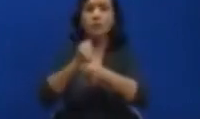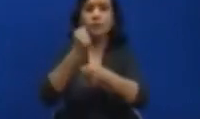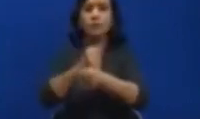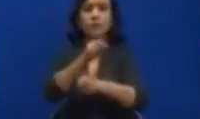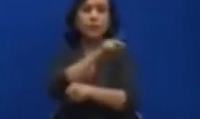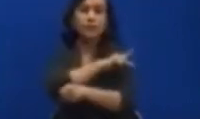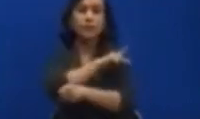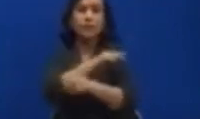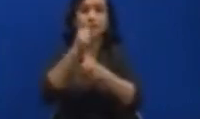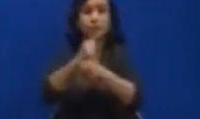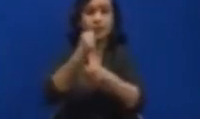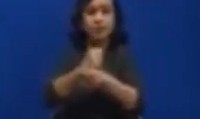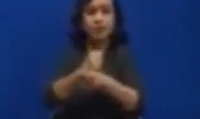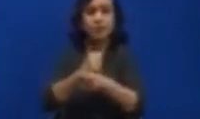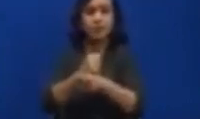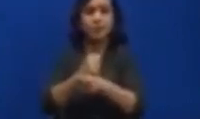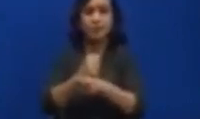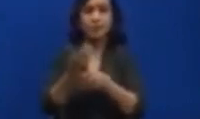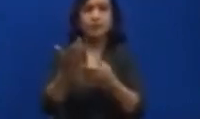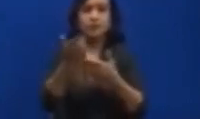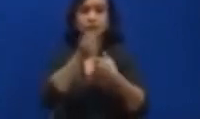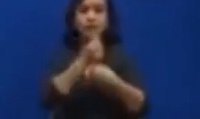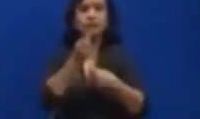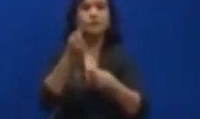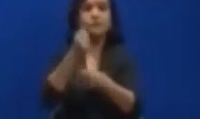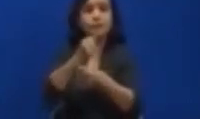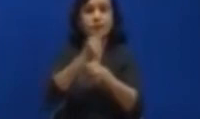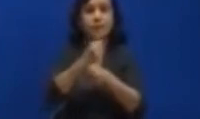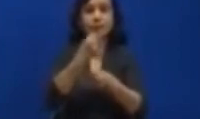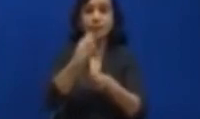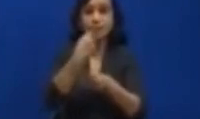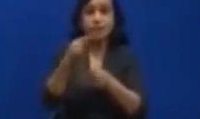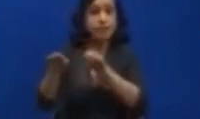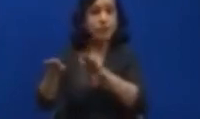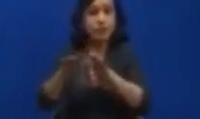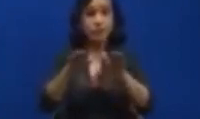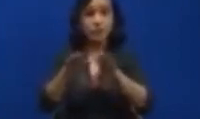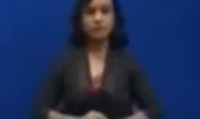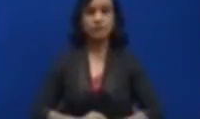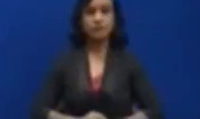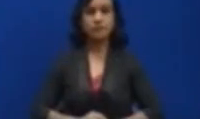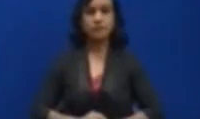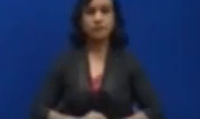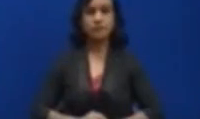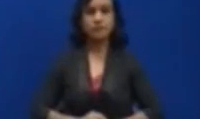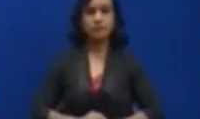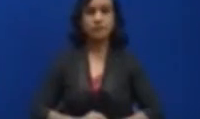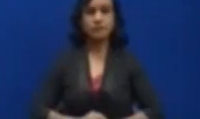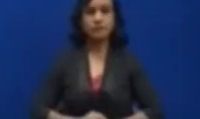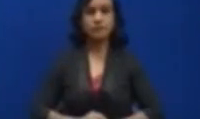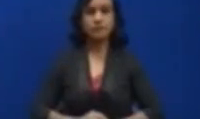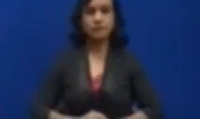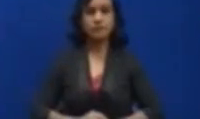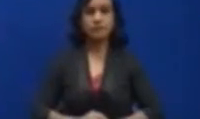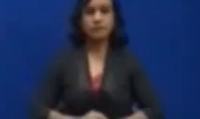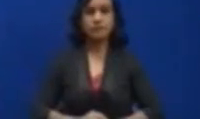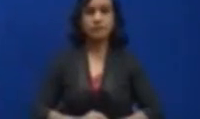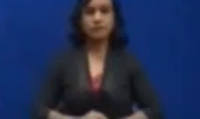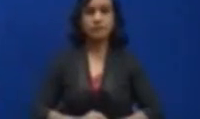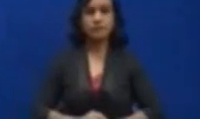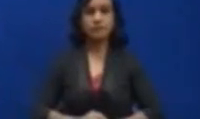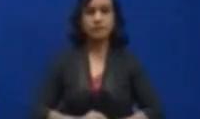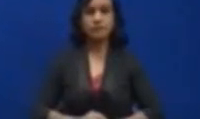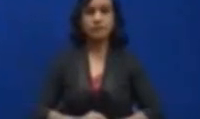va a trabajar? ¿Qué soldado va a trabajar? Por eso les digo, ¡se destruye el país! Además calificó de medidas extremas